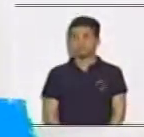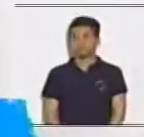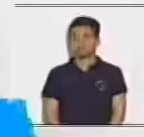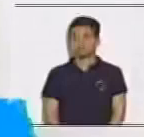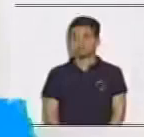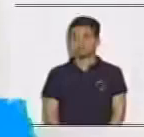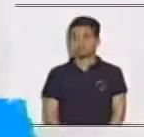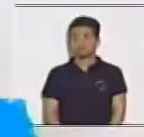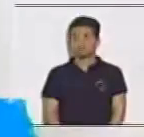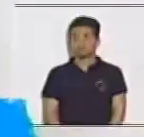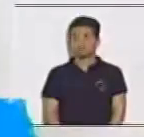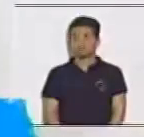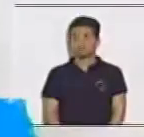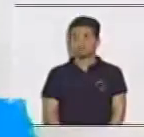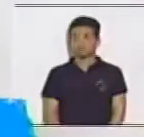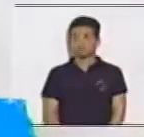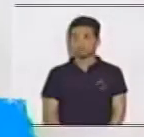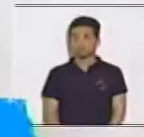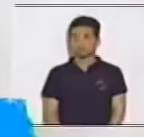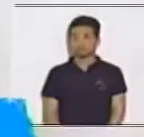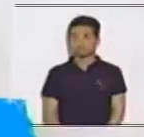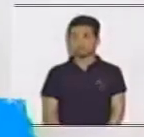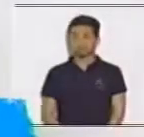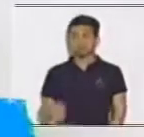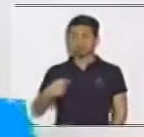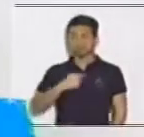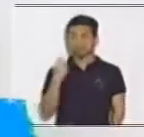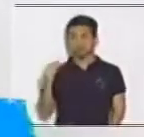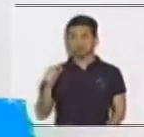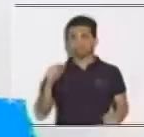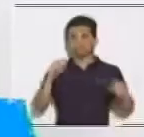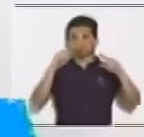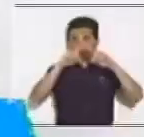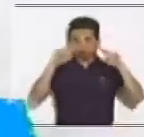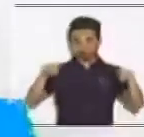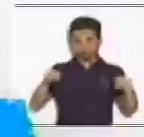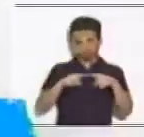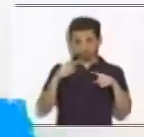Vamos a formarlo. Lo voy a colocar aquí.